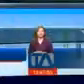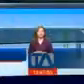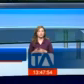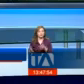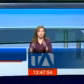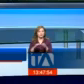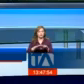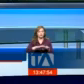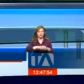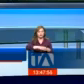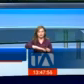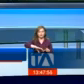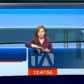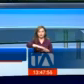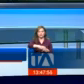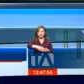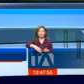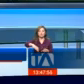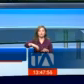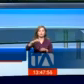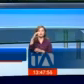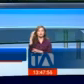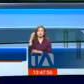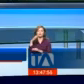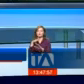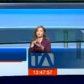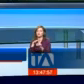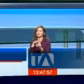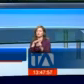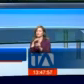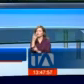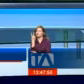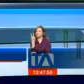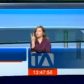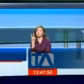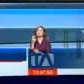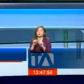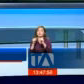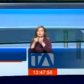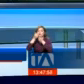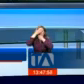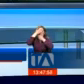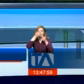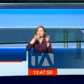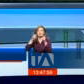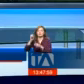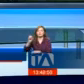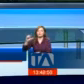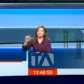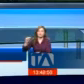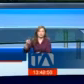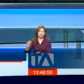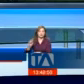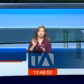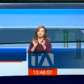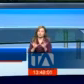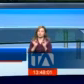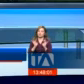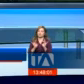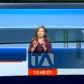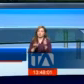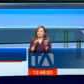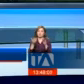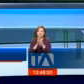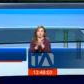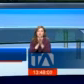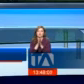El oleoducto Trasandino de Colombia sufrió dos atentados de los grupos residuales del Ejército de Liberación Nacional. Afortunadamente no hay pérdidas